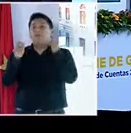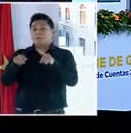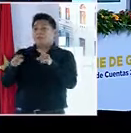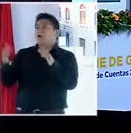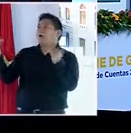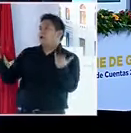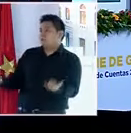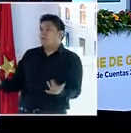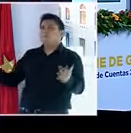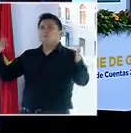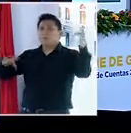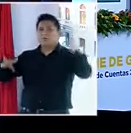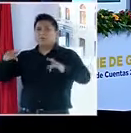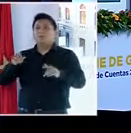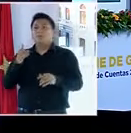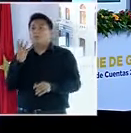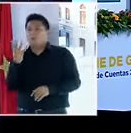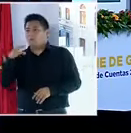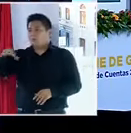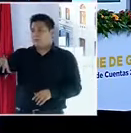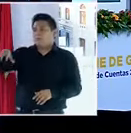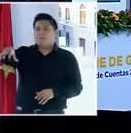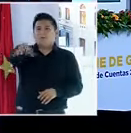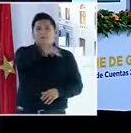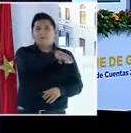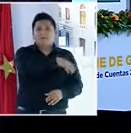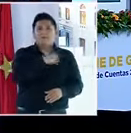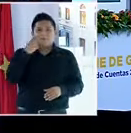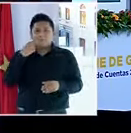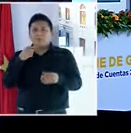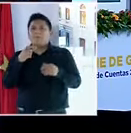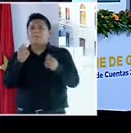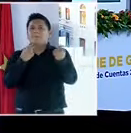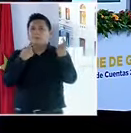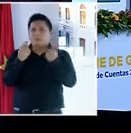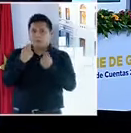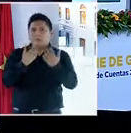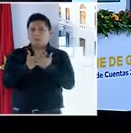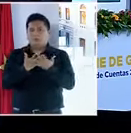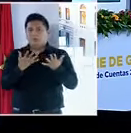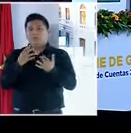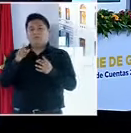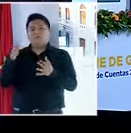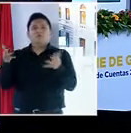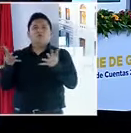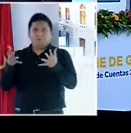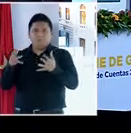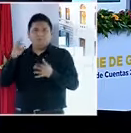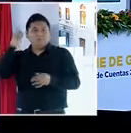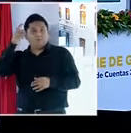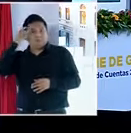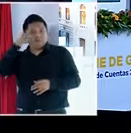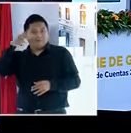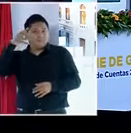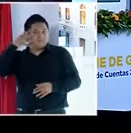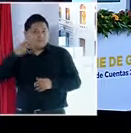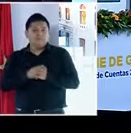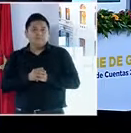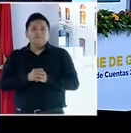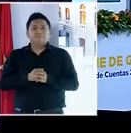4 urnas ubicadas para tal fin en distintas sedes de la administración departamental. Canales dispuestos por